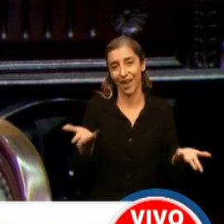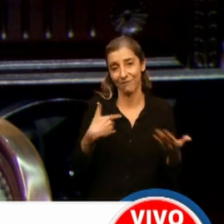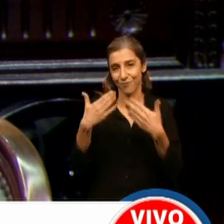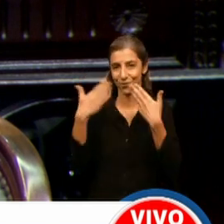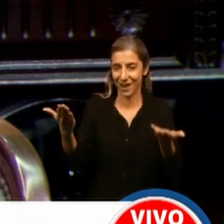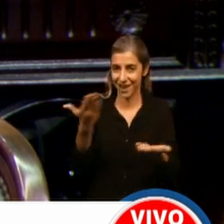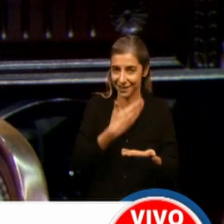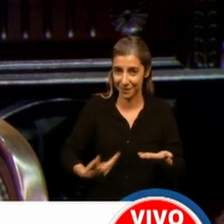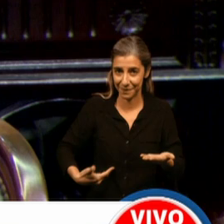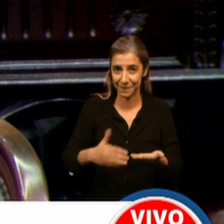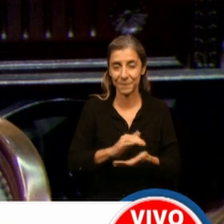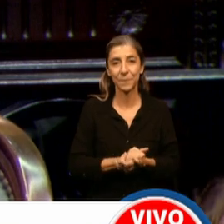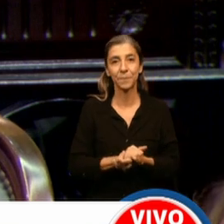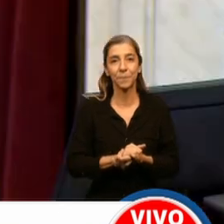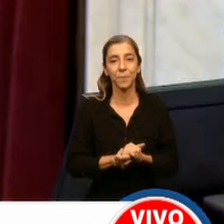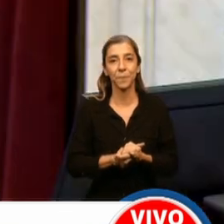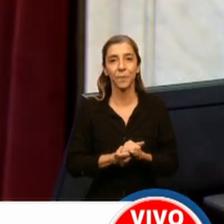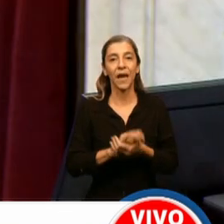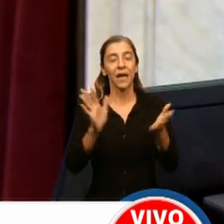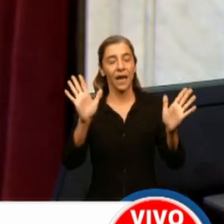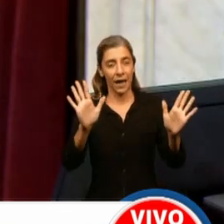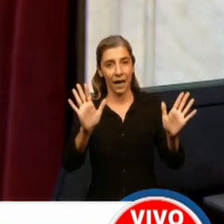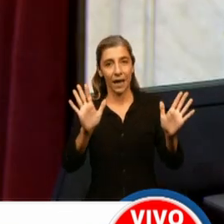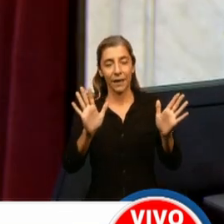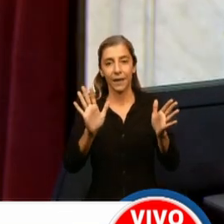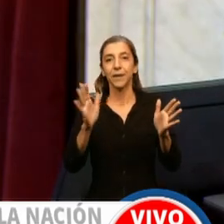presidente presidente